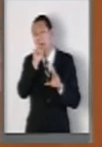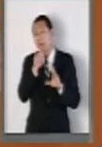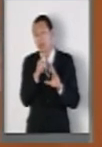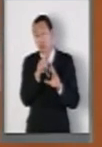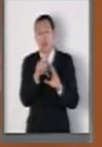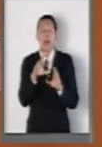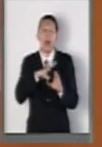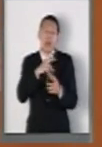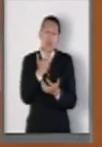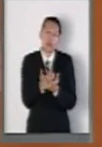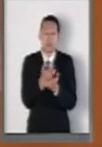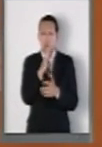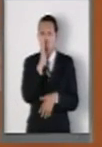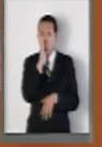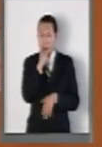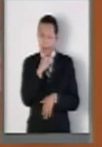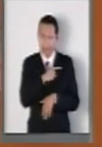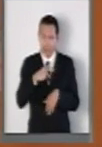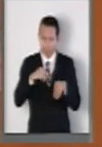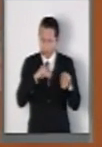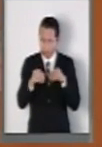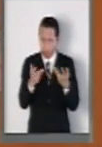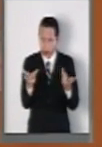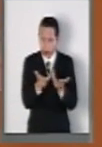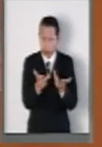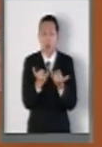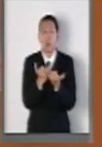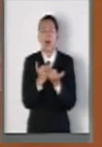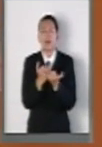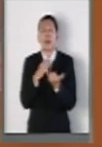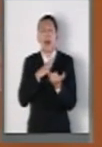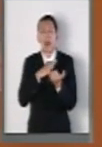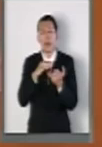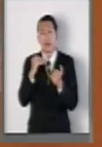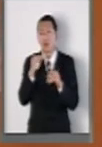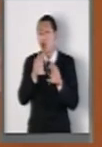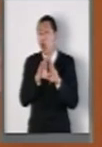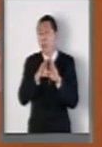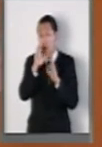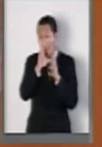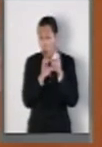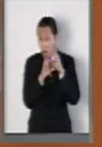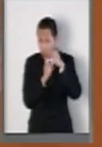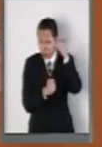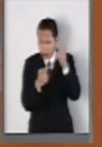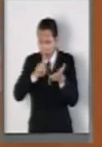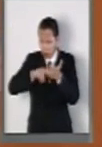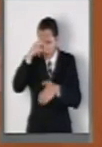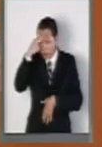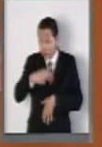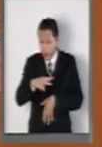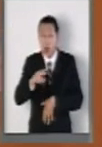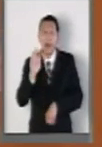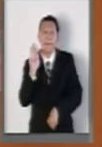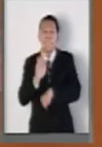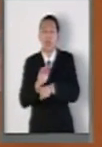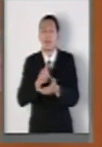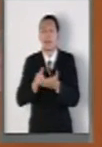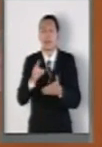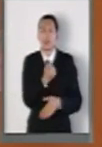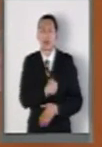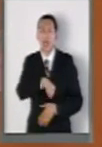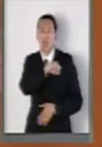ajeno. De conformidad con el parámetro de regularidad constitucional de nuestro país, la protección del derecho a la